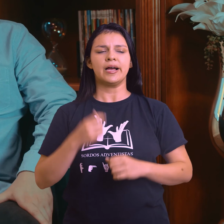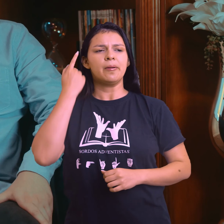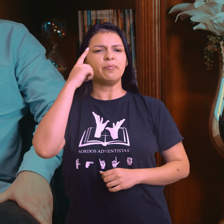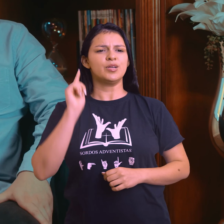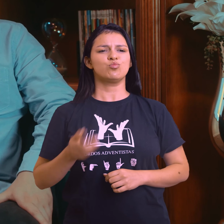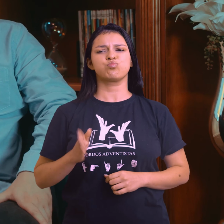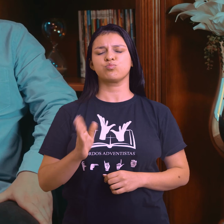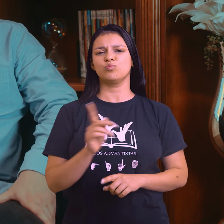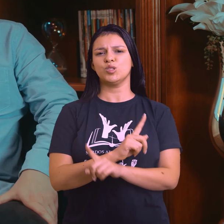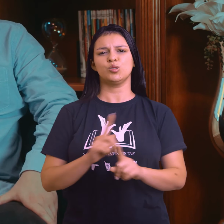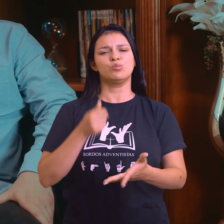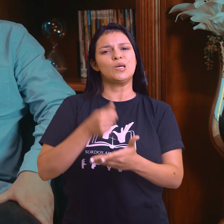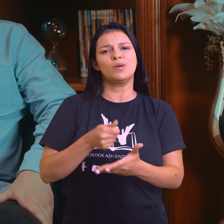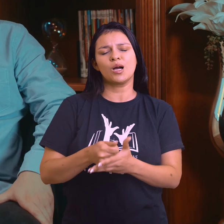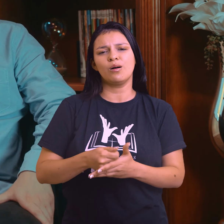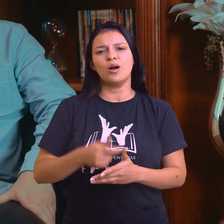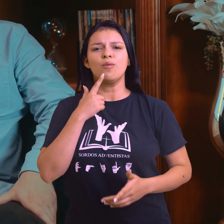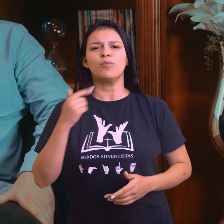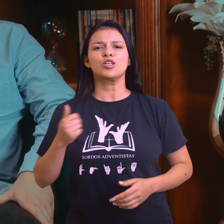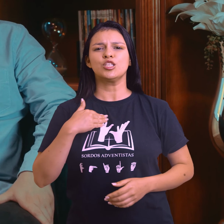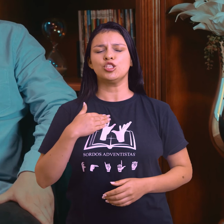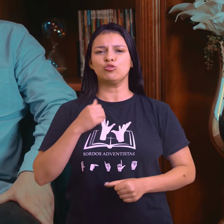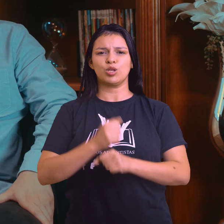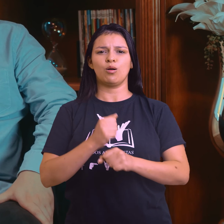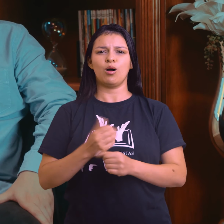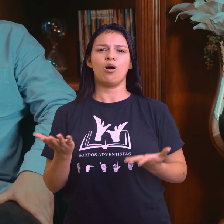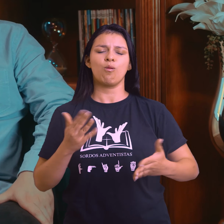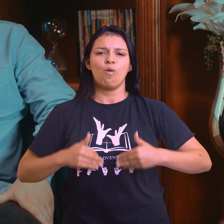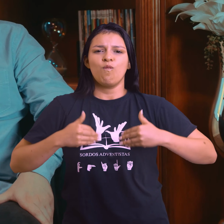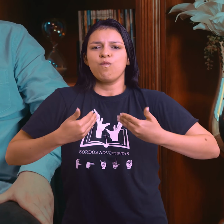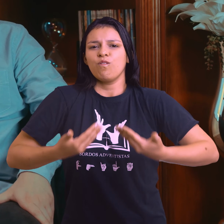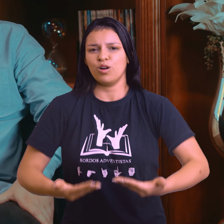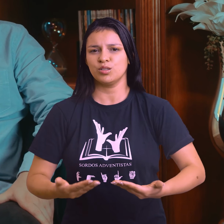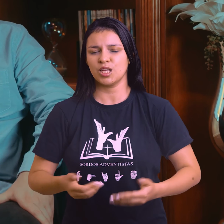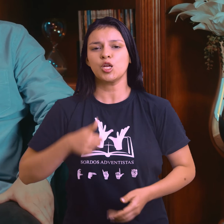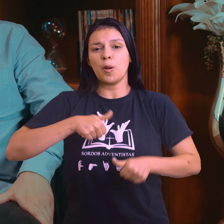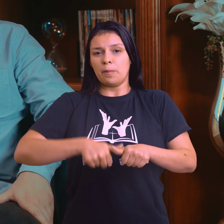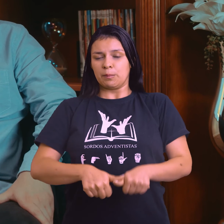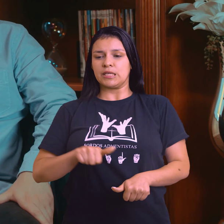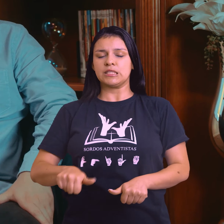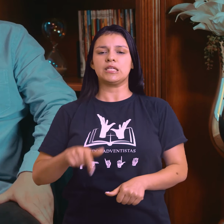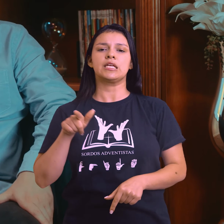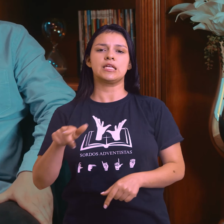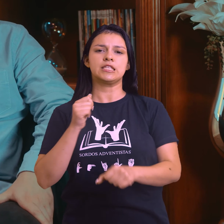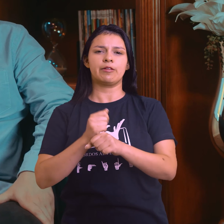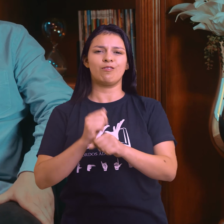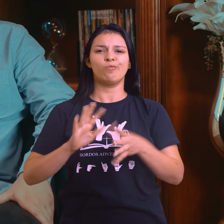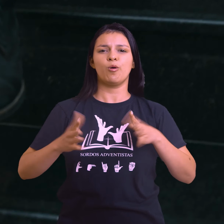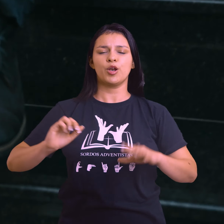todavía no me pagaban porque trabajaba como voluntario. Permanecí en ese puesto unos nueve meses,